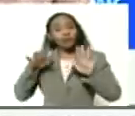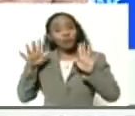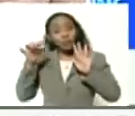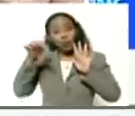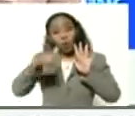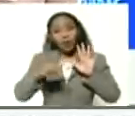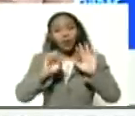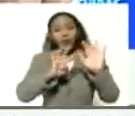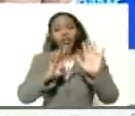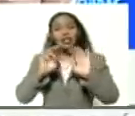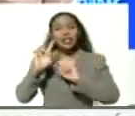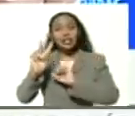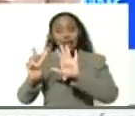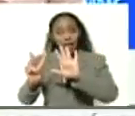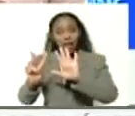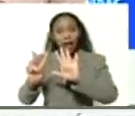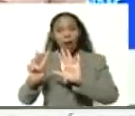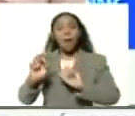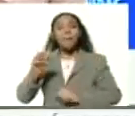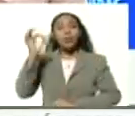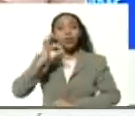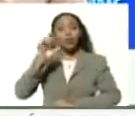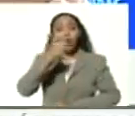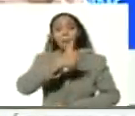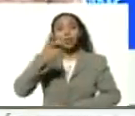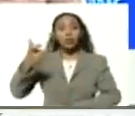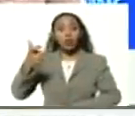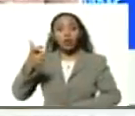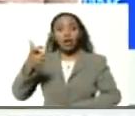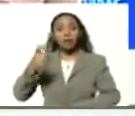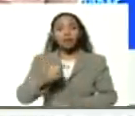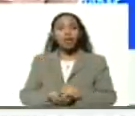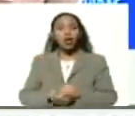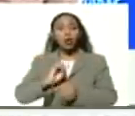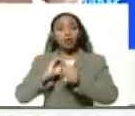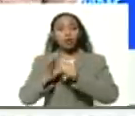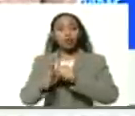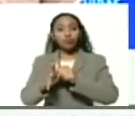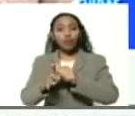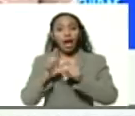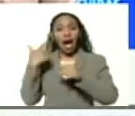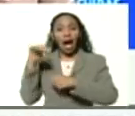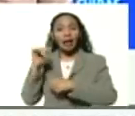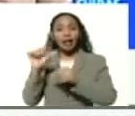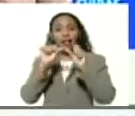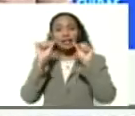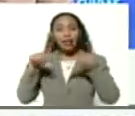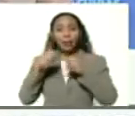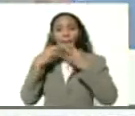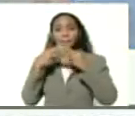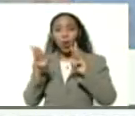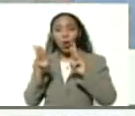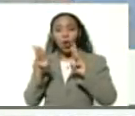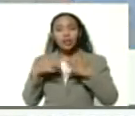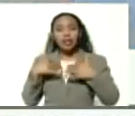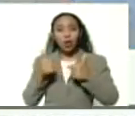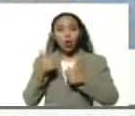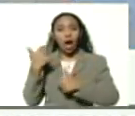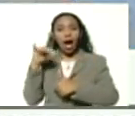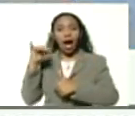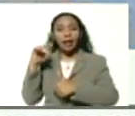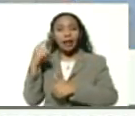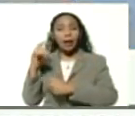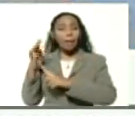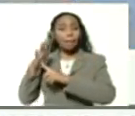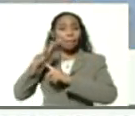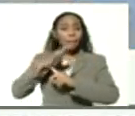el 97% de las personas con COVID-19 están en el sistema público de salud, igual ejercen